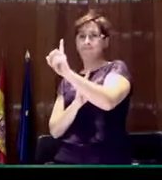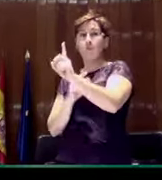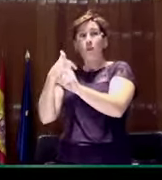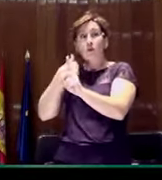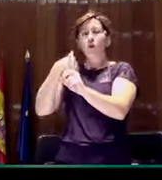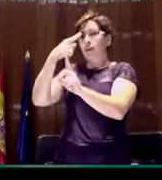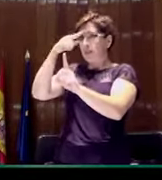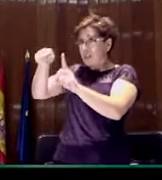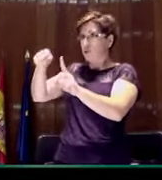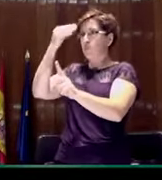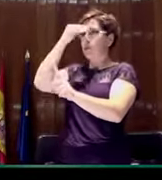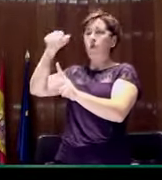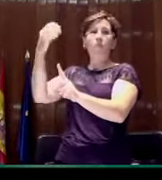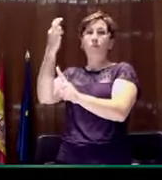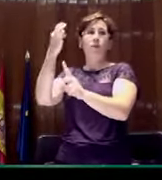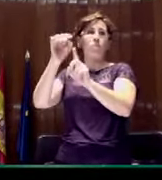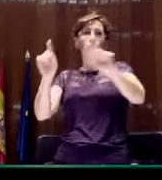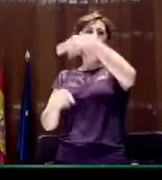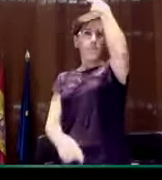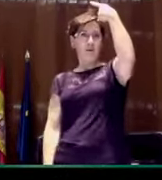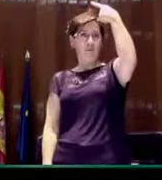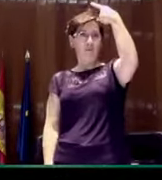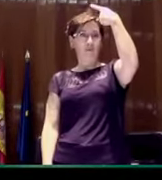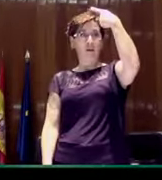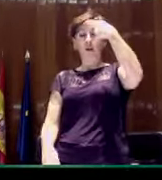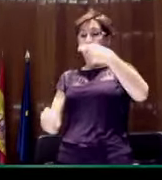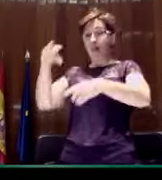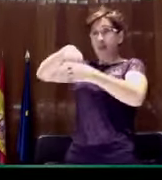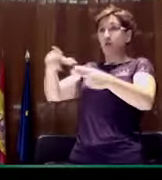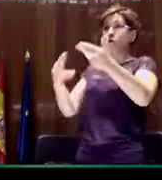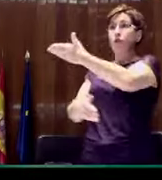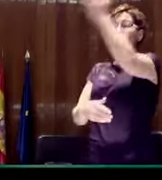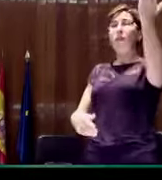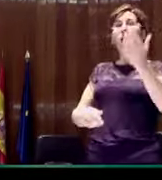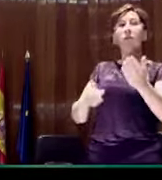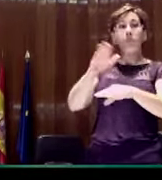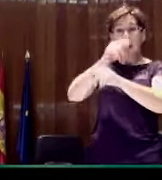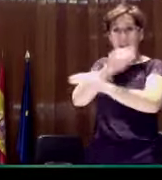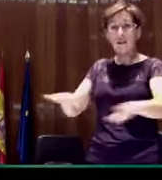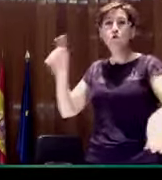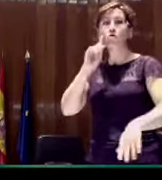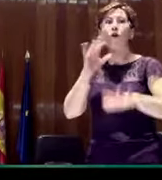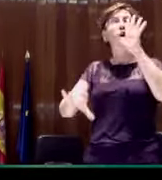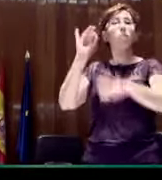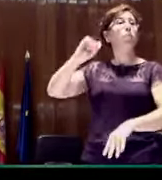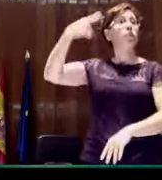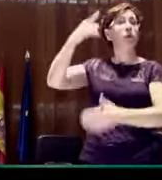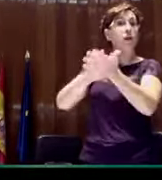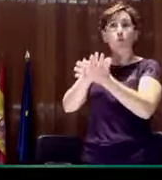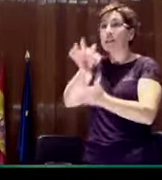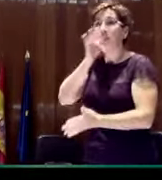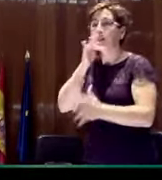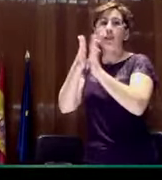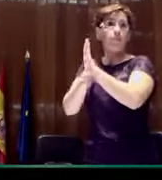primera opción de la sociedad sea la lengua de signos, no habremos cambiado nada, porque lo que estamos es pretendiendo que sean los sordos los que den el salto a